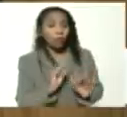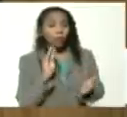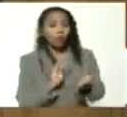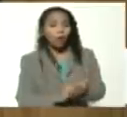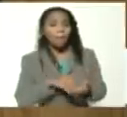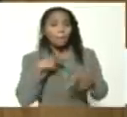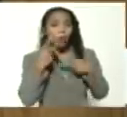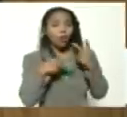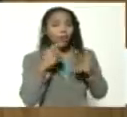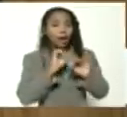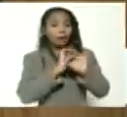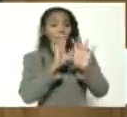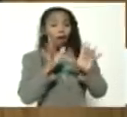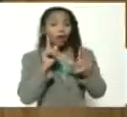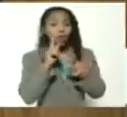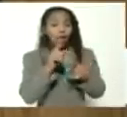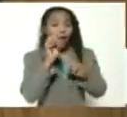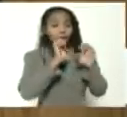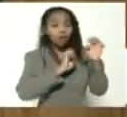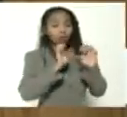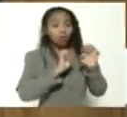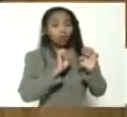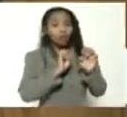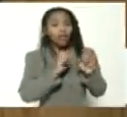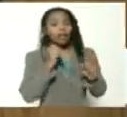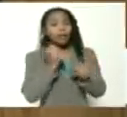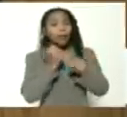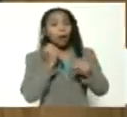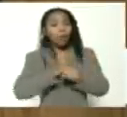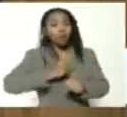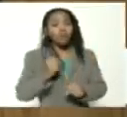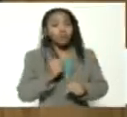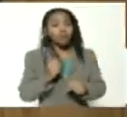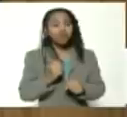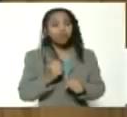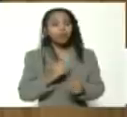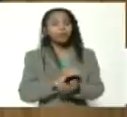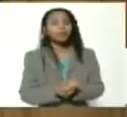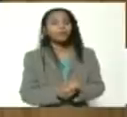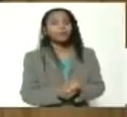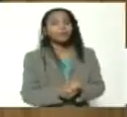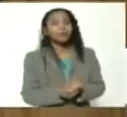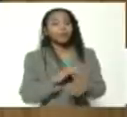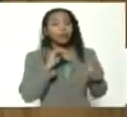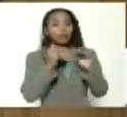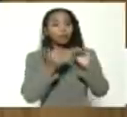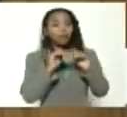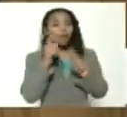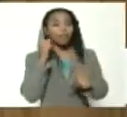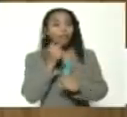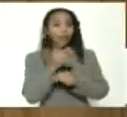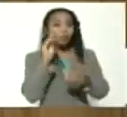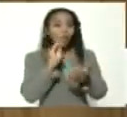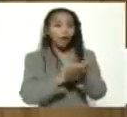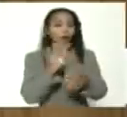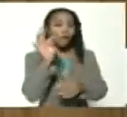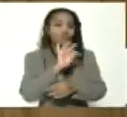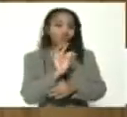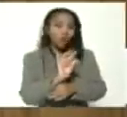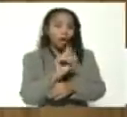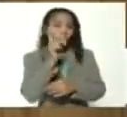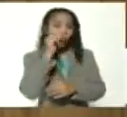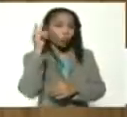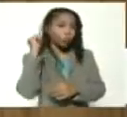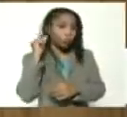política clara de evaluación del desempeño policial, consona con los valores morales y éticos que deben prevalecer en los funcionarios y